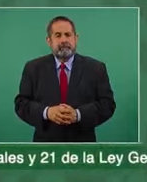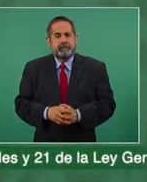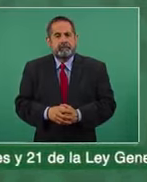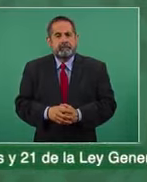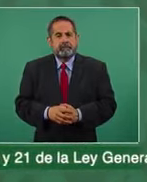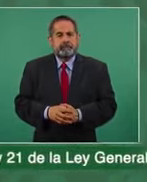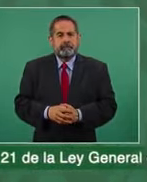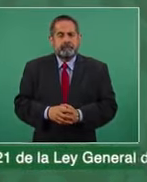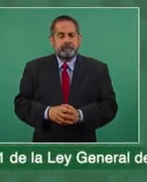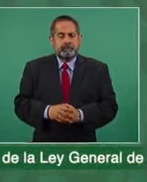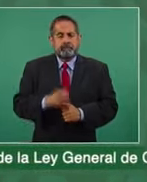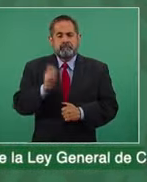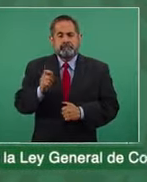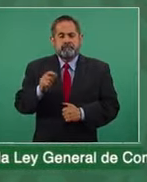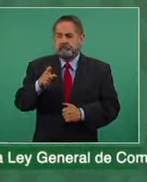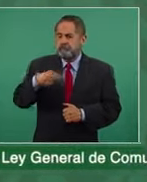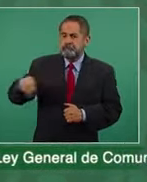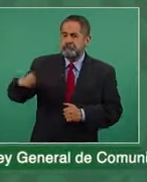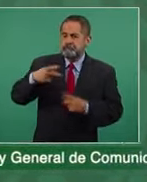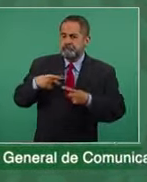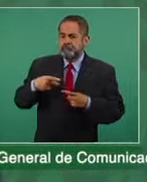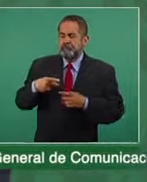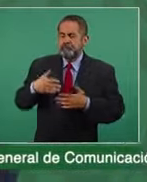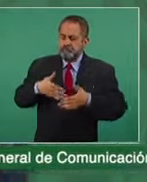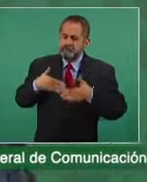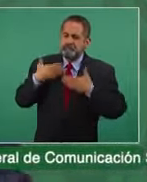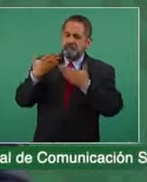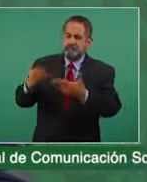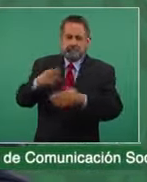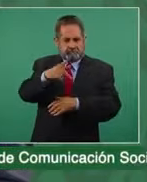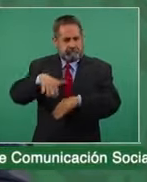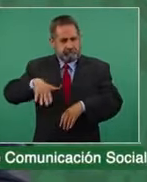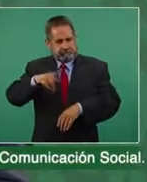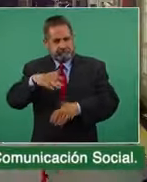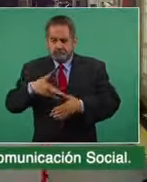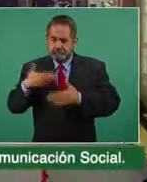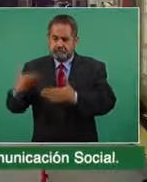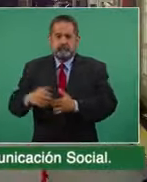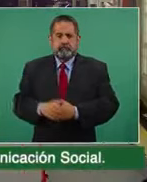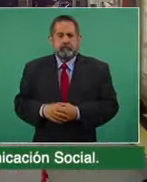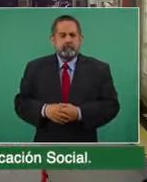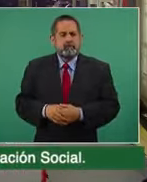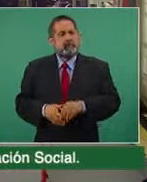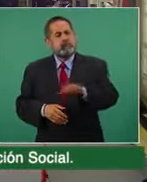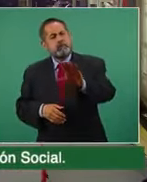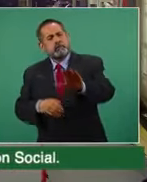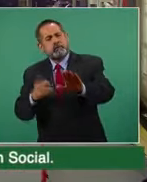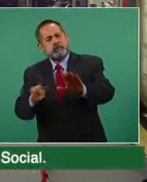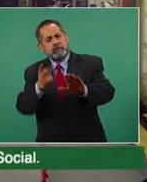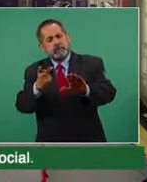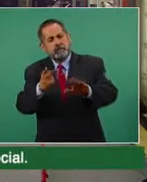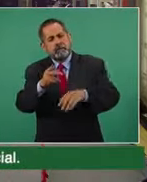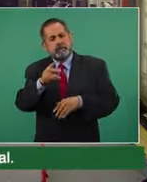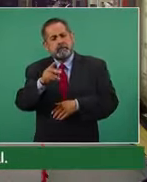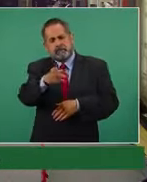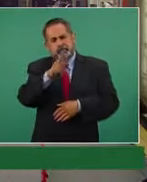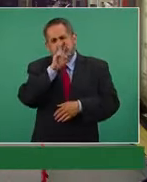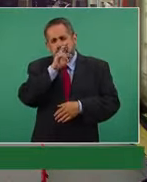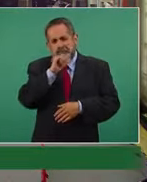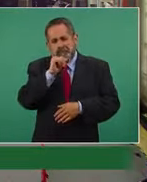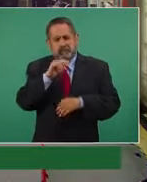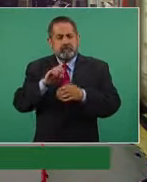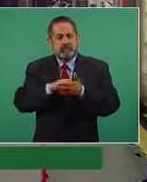se le tiene que tener confianza a la gente, por lo que tú planteas. Entonces, en ese caso, ¿no le preocupa que, por ejemplo,